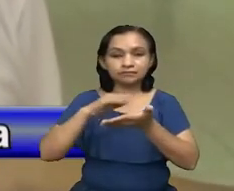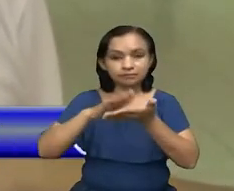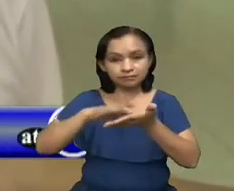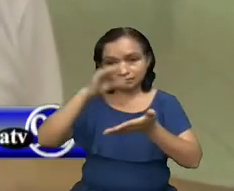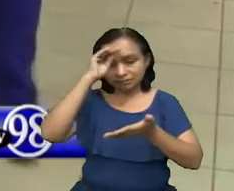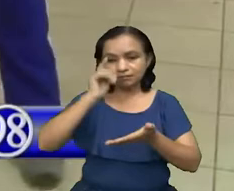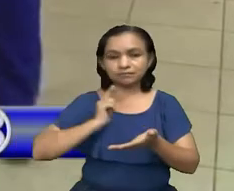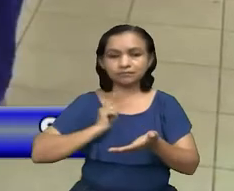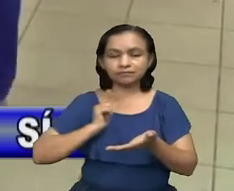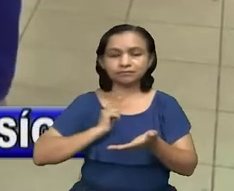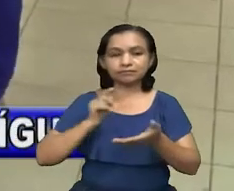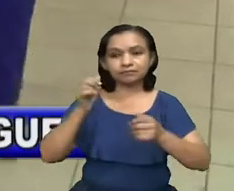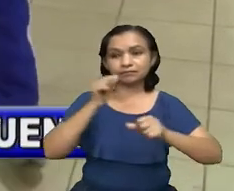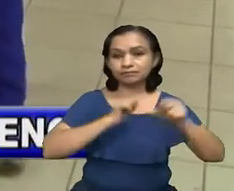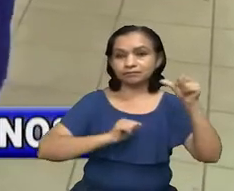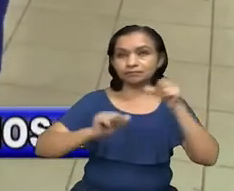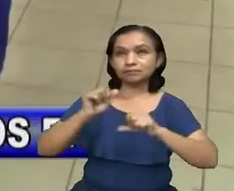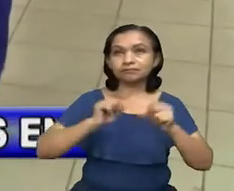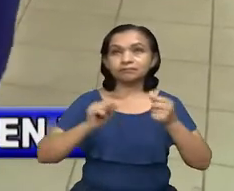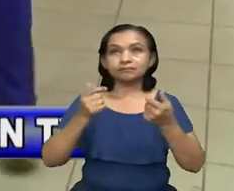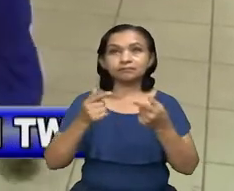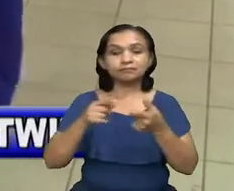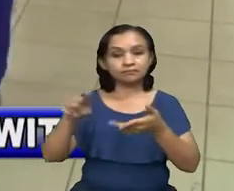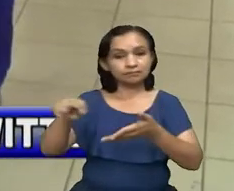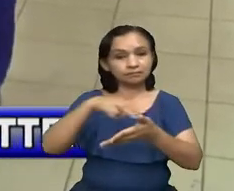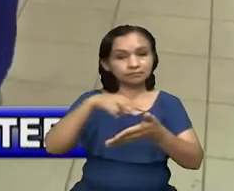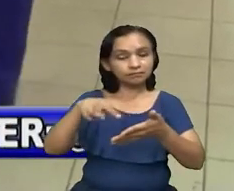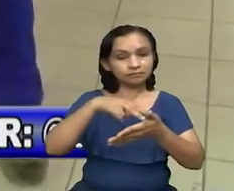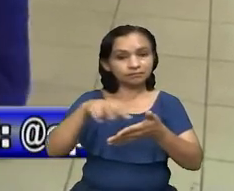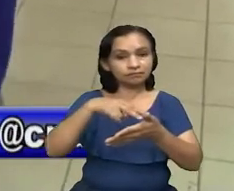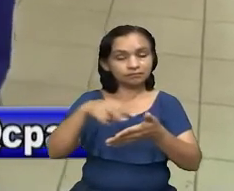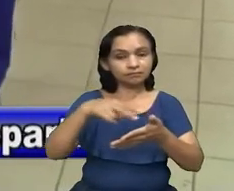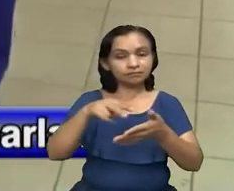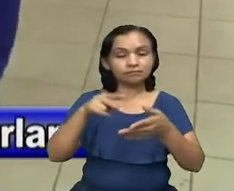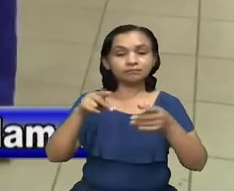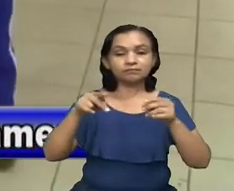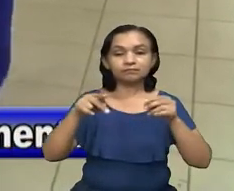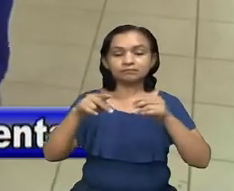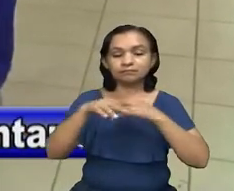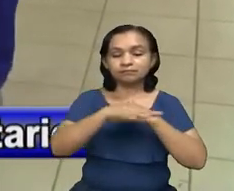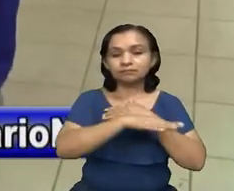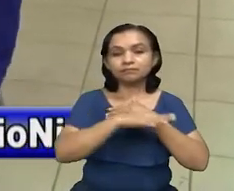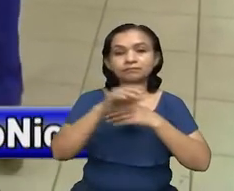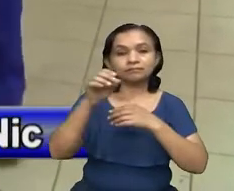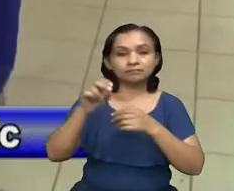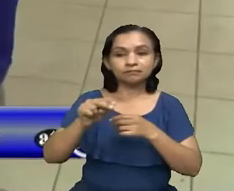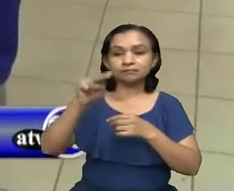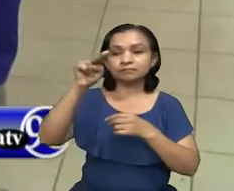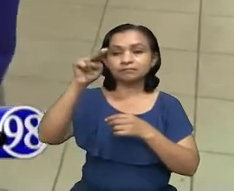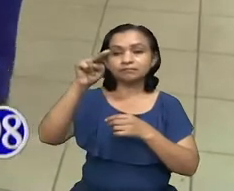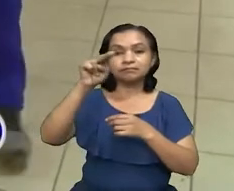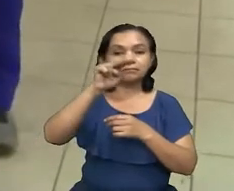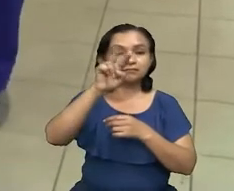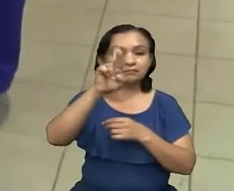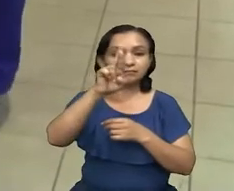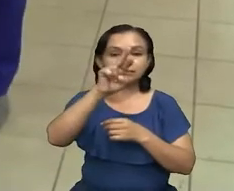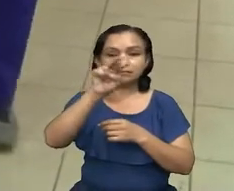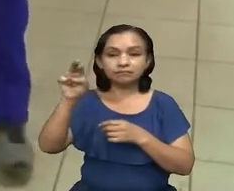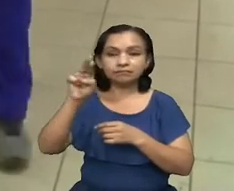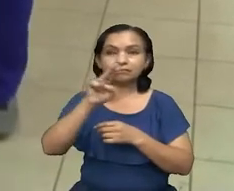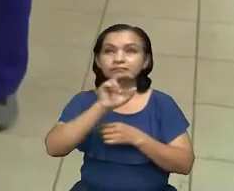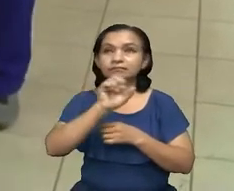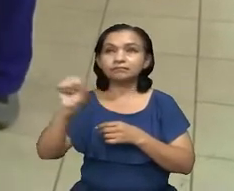nosotros tenemos como artistas, tanto en el género de la danza folclórica del Pacífico, del Atlántico y del norte de Nicaragua. ¿Cómo han visto